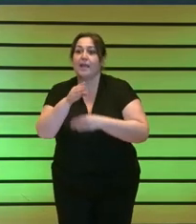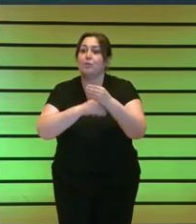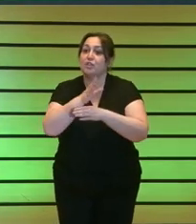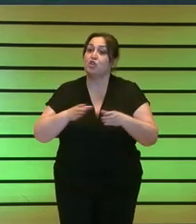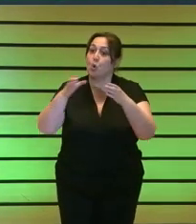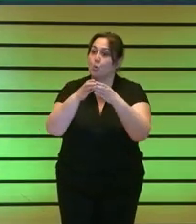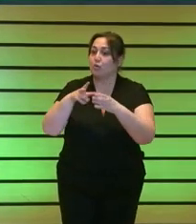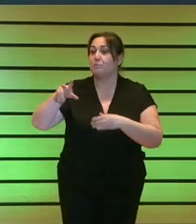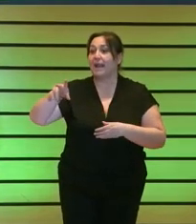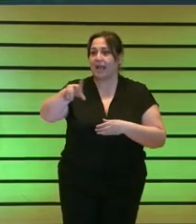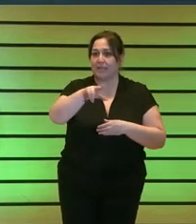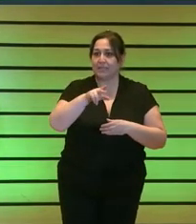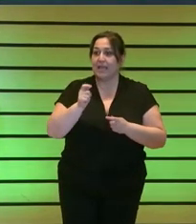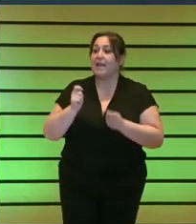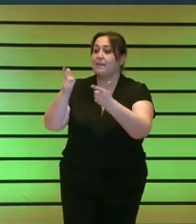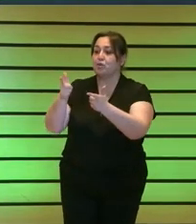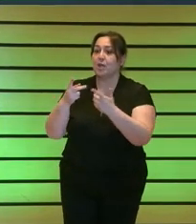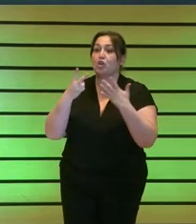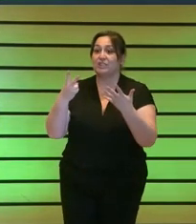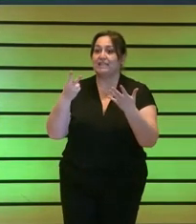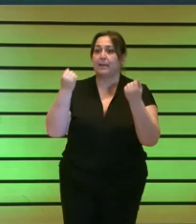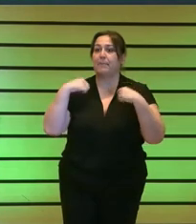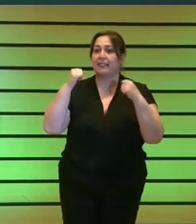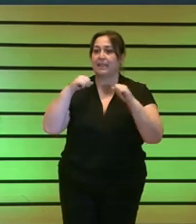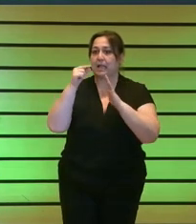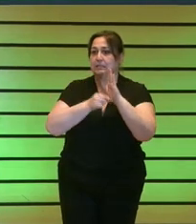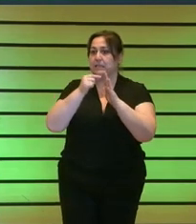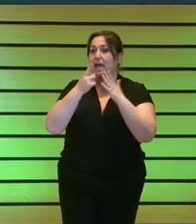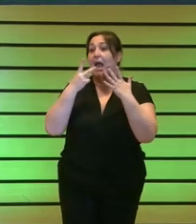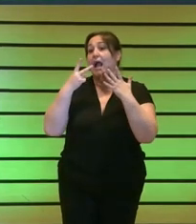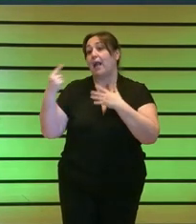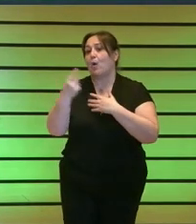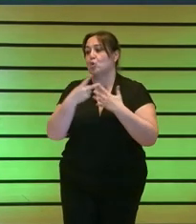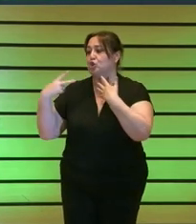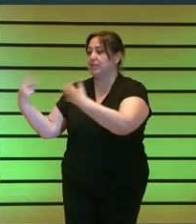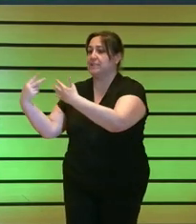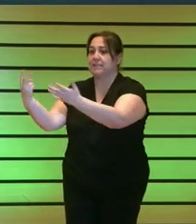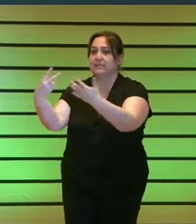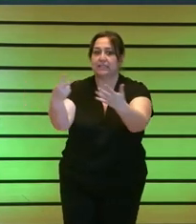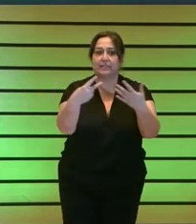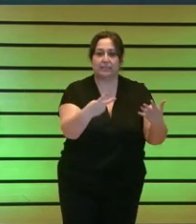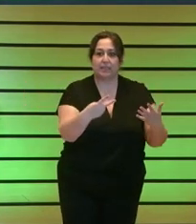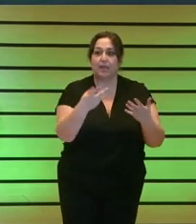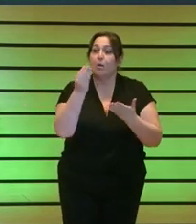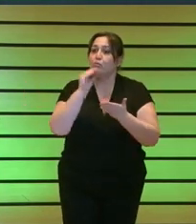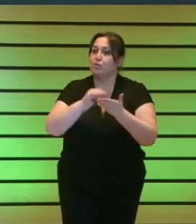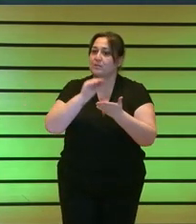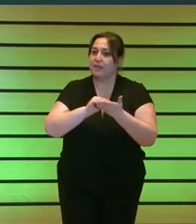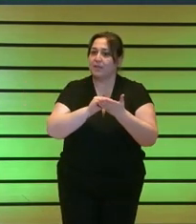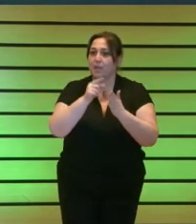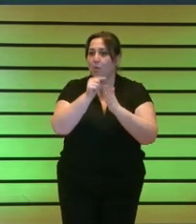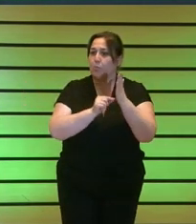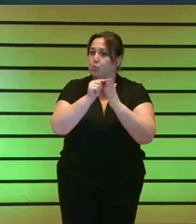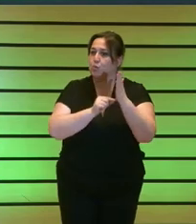valoraran parejas no y les dimos siete prácticas a cada grupo no y no sabían Quién era su compañero y cuando había puntuaciones un poco diferentes